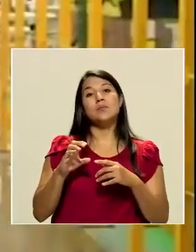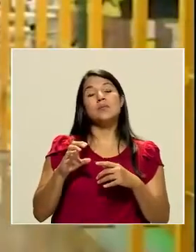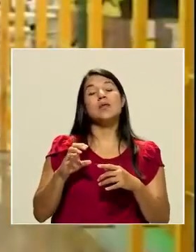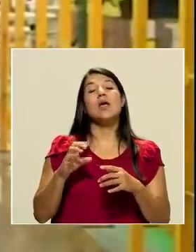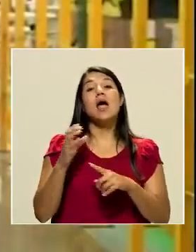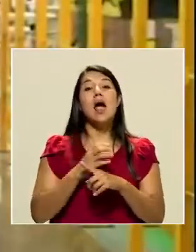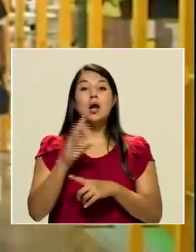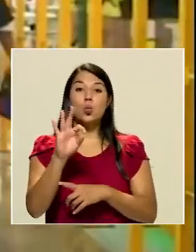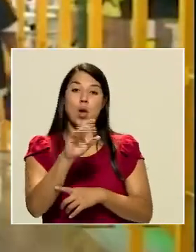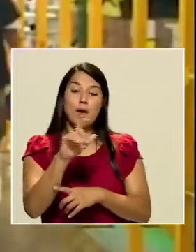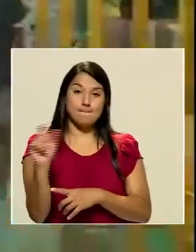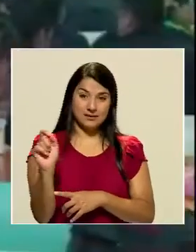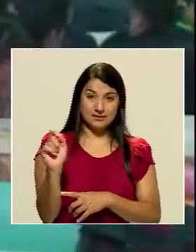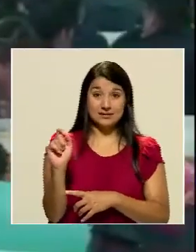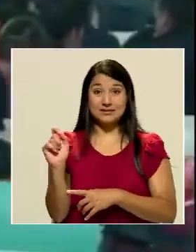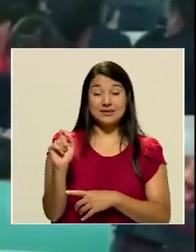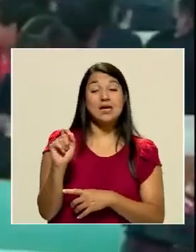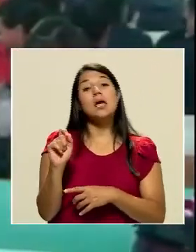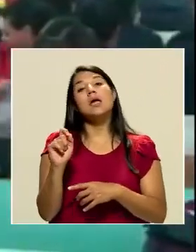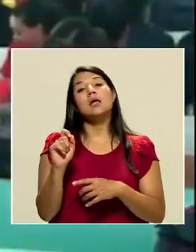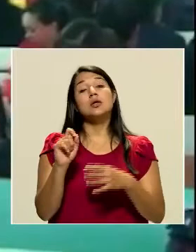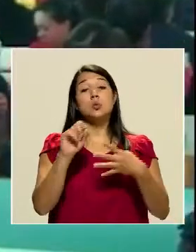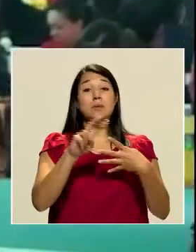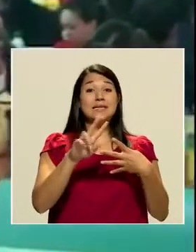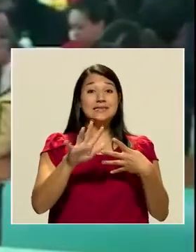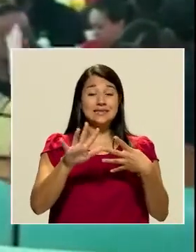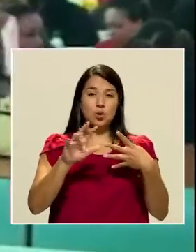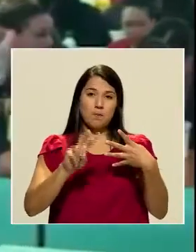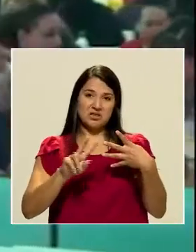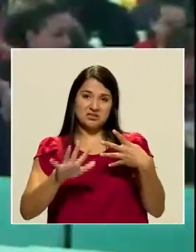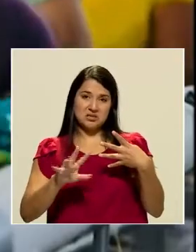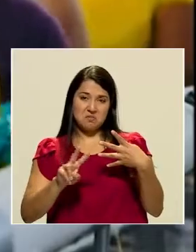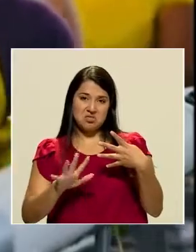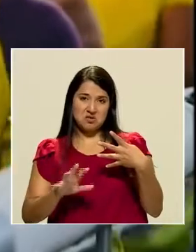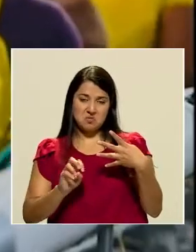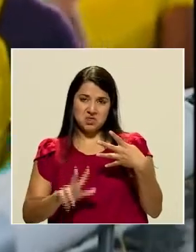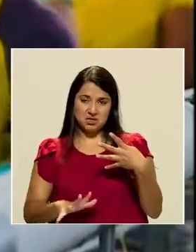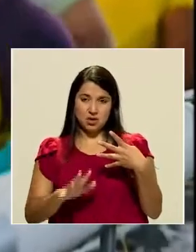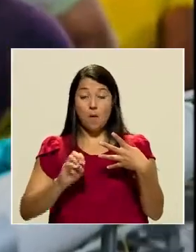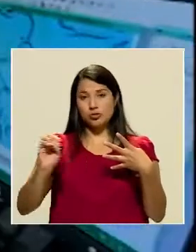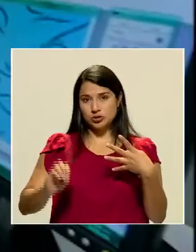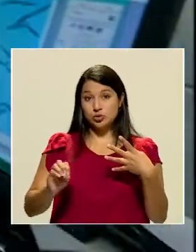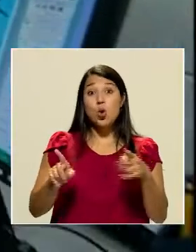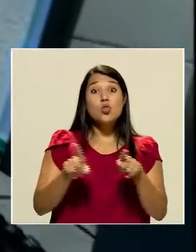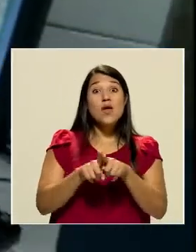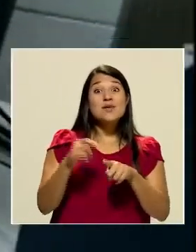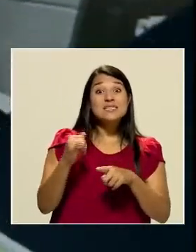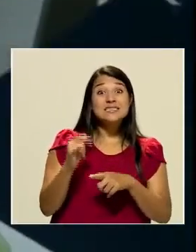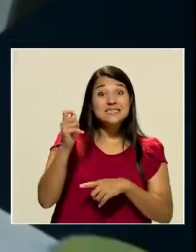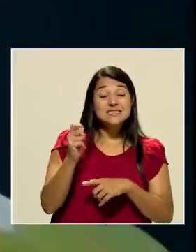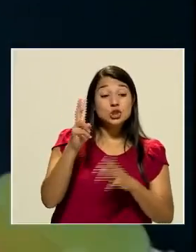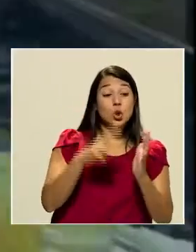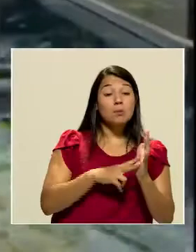meses, recibiendo el primer pago 60 días después de la ley aprobada. Además, quienes se jubilen entre el 2021